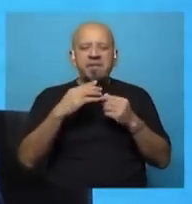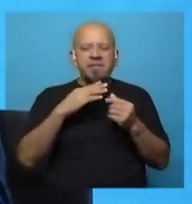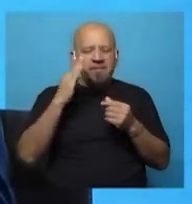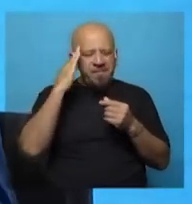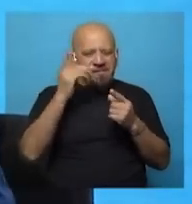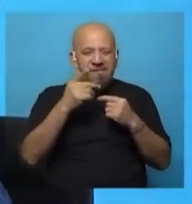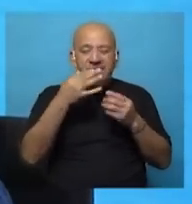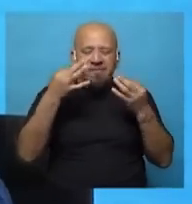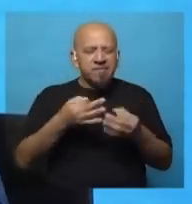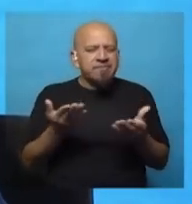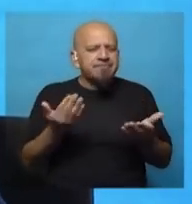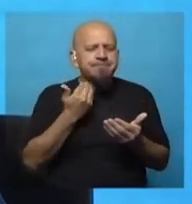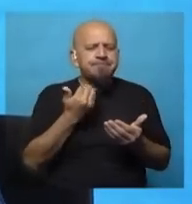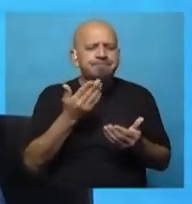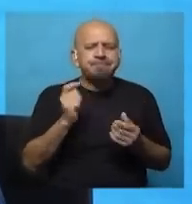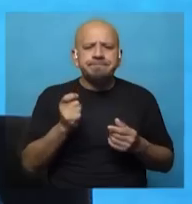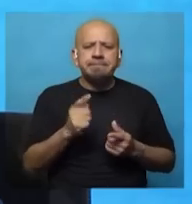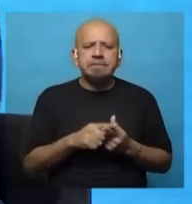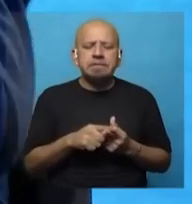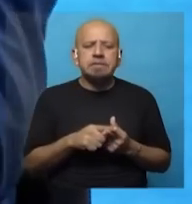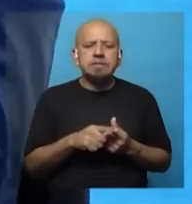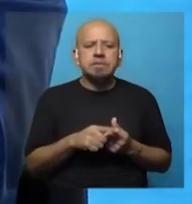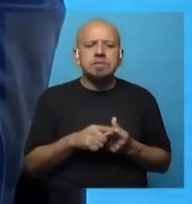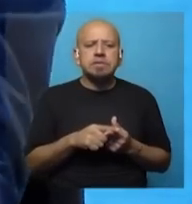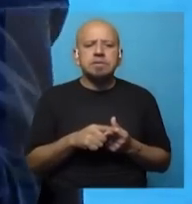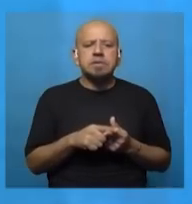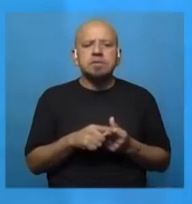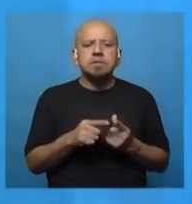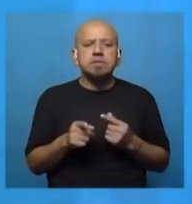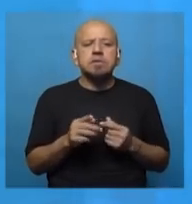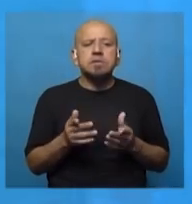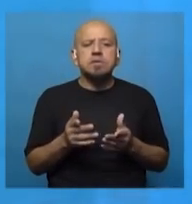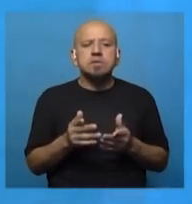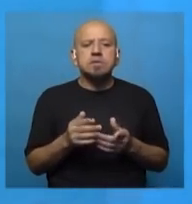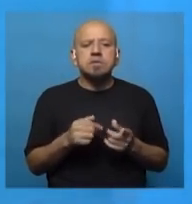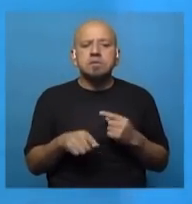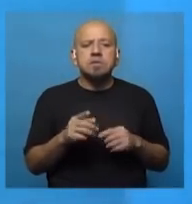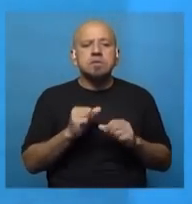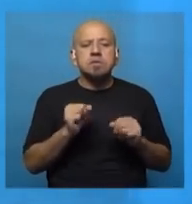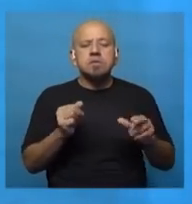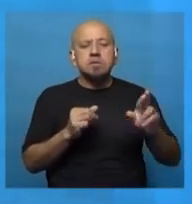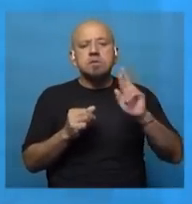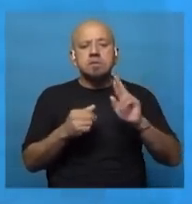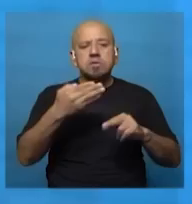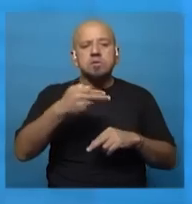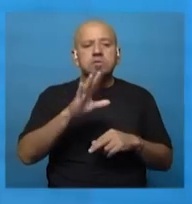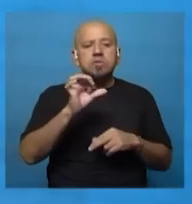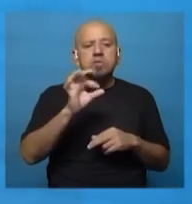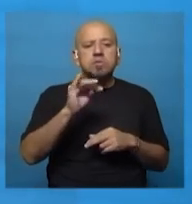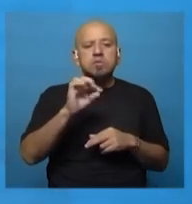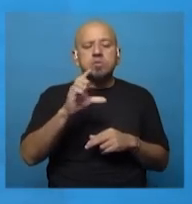quizás era verdad que no sabía quién era este Marcel solo lo puede responder bustillo y h